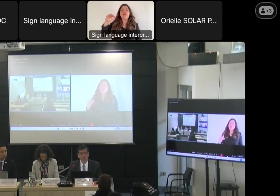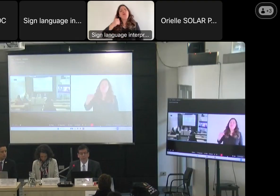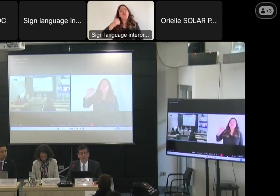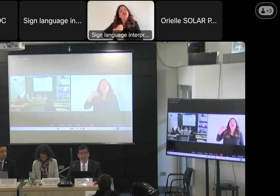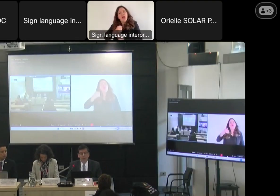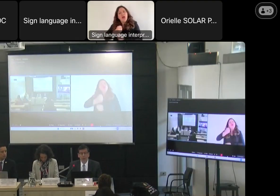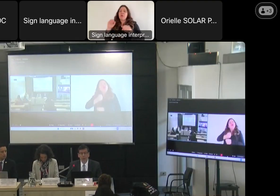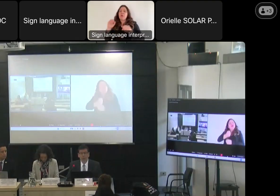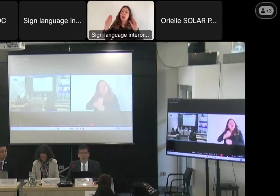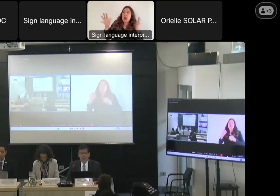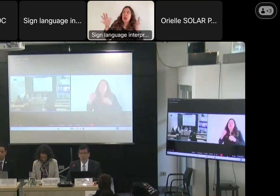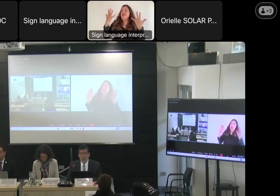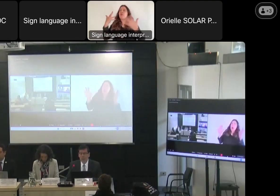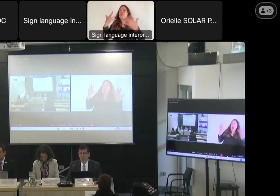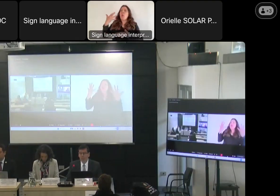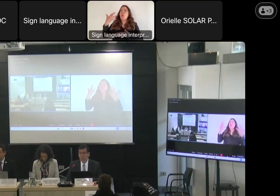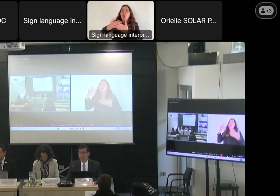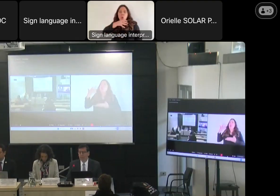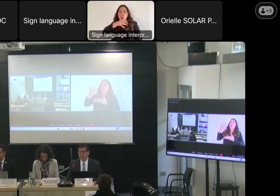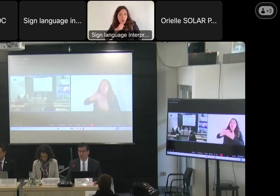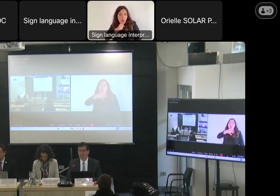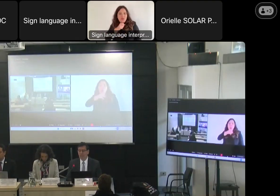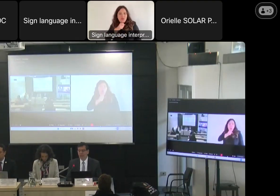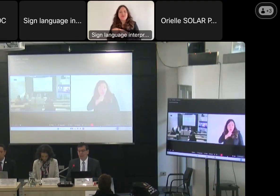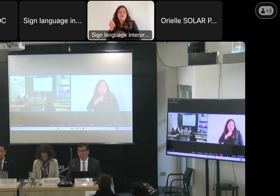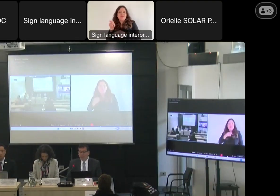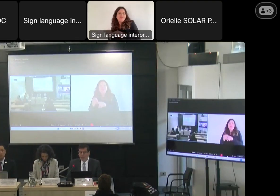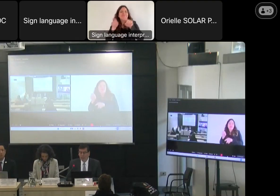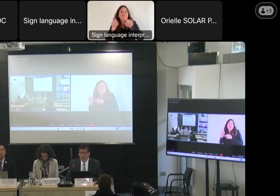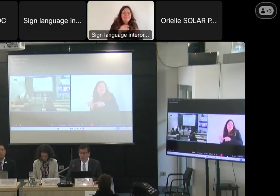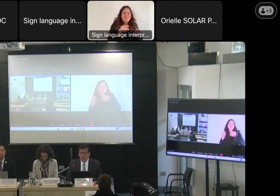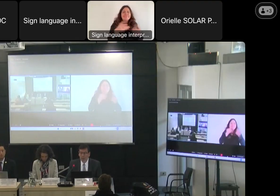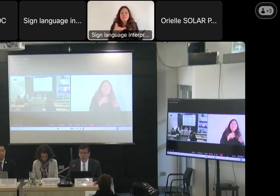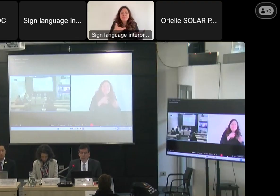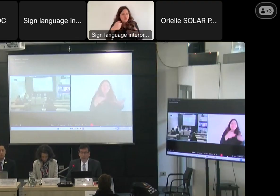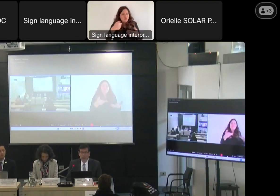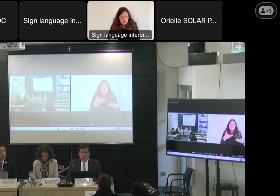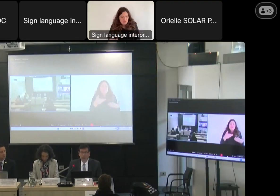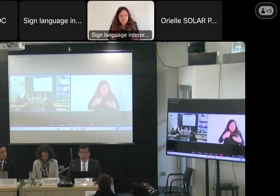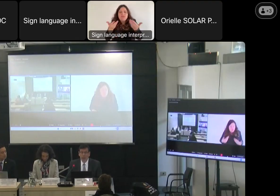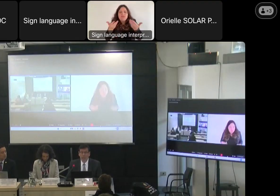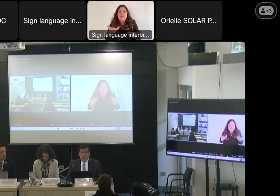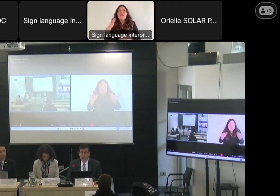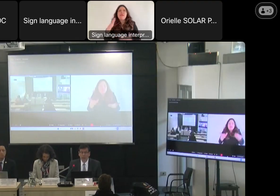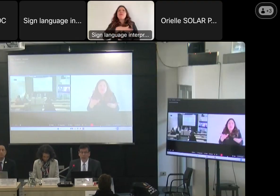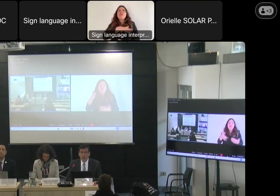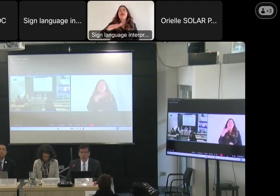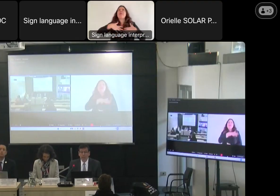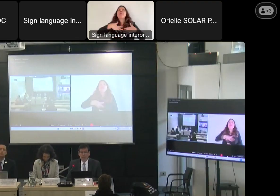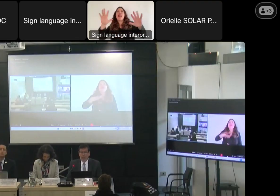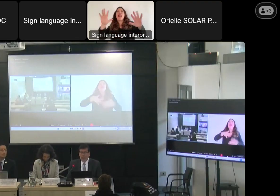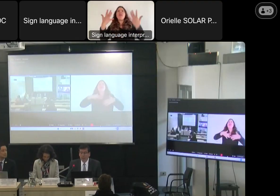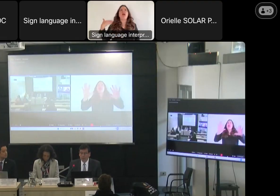envejecen, incluido el conjunto más amplio de fuerzas y sistemas que influyen sobre las condiciones de vida